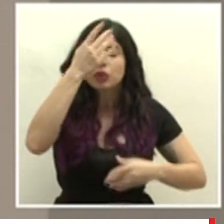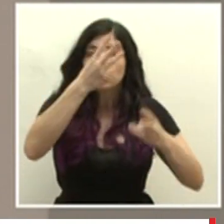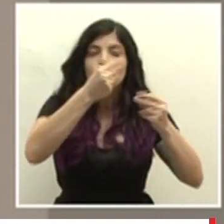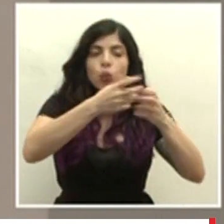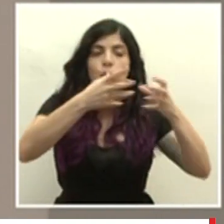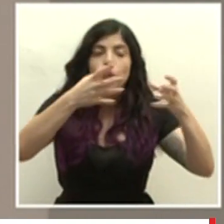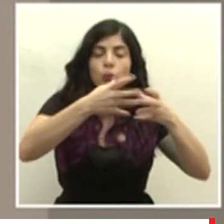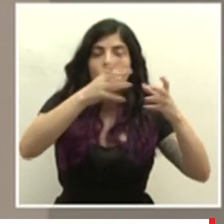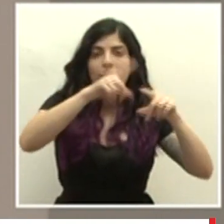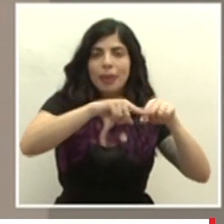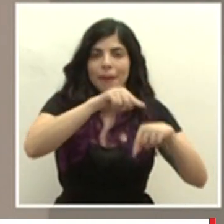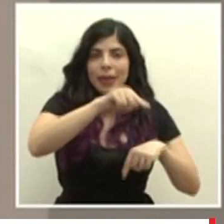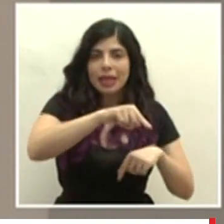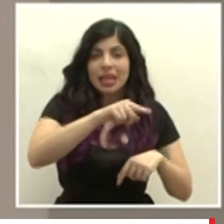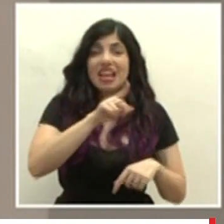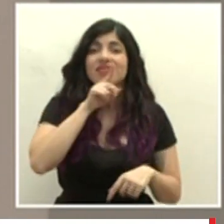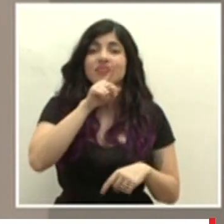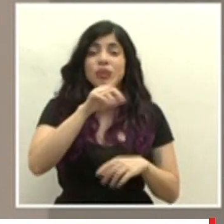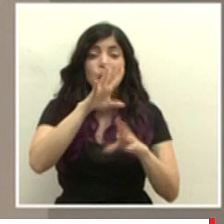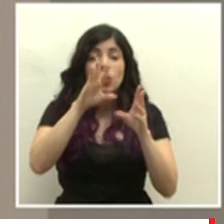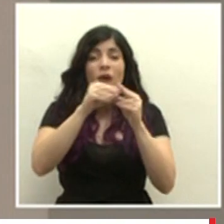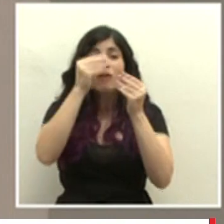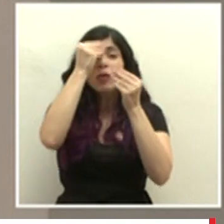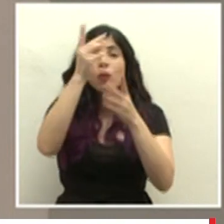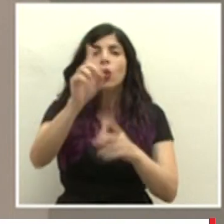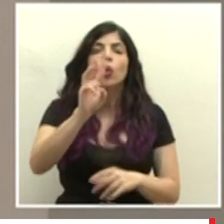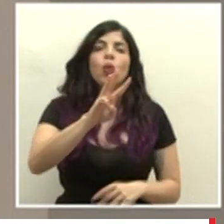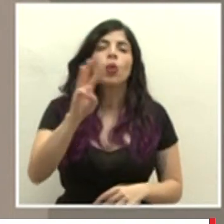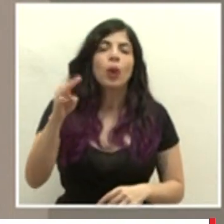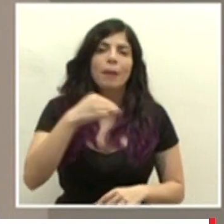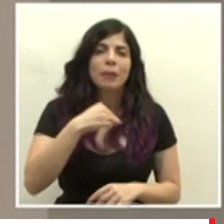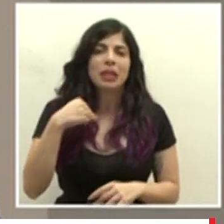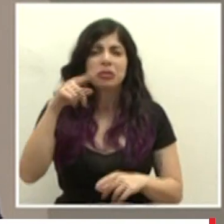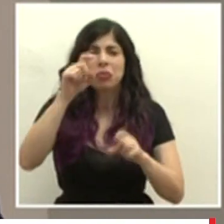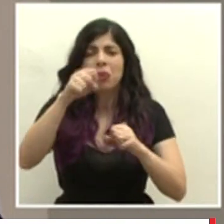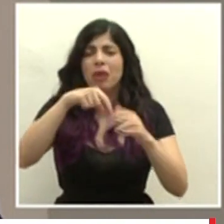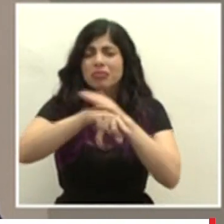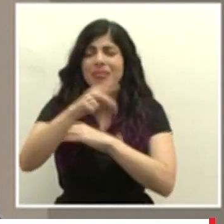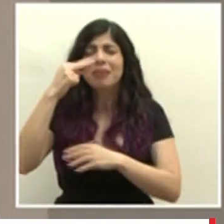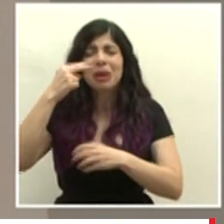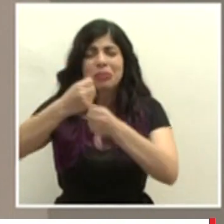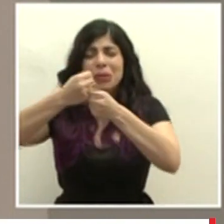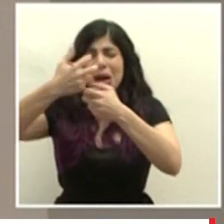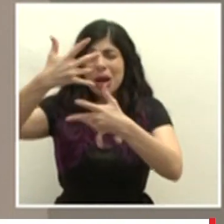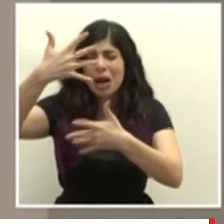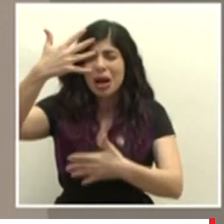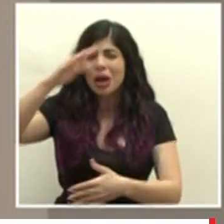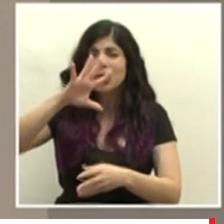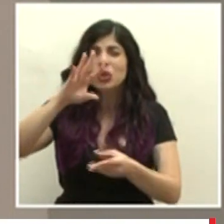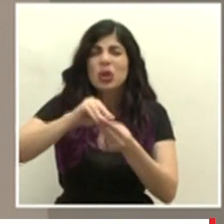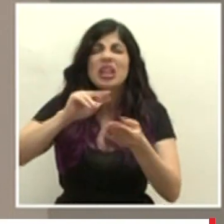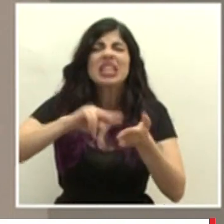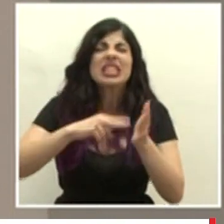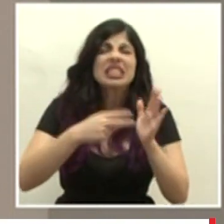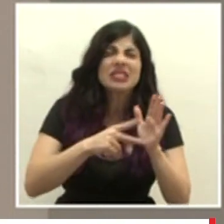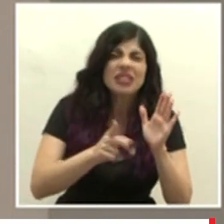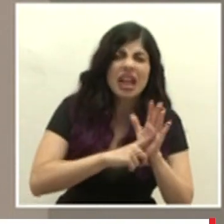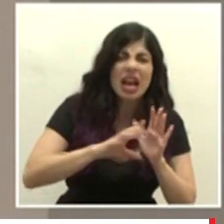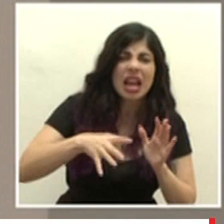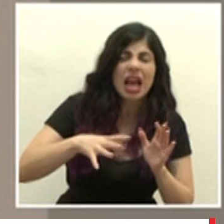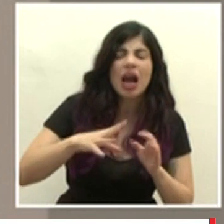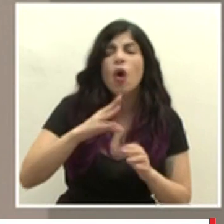viendo. El detalle en realidad todo eso está en la página web del Ministerio, ahí pueden entrar y ver todo qué es lo que implica la alerta anaranjada y qué es lo que